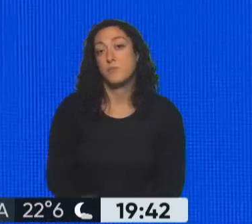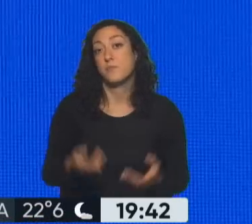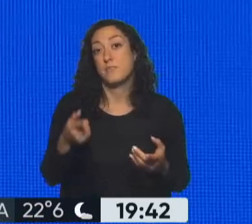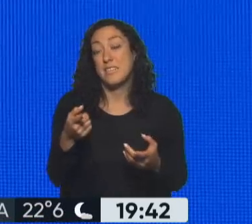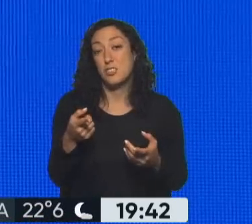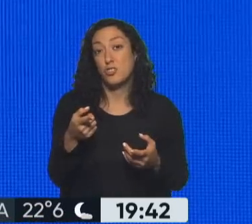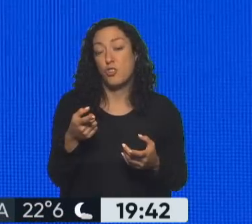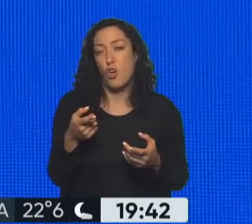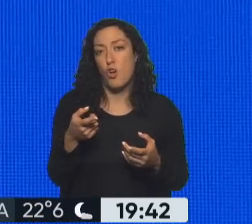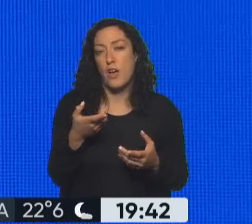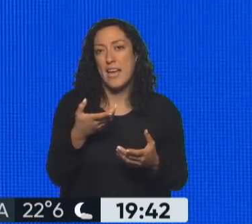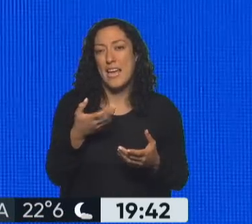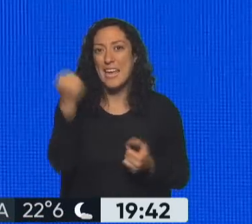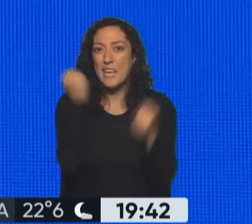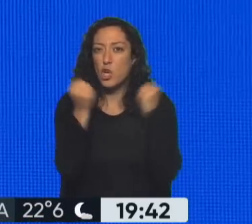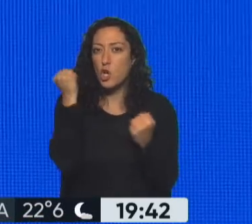la economía,